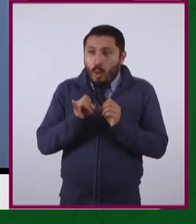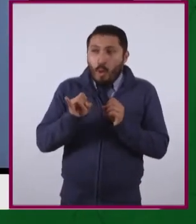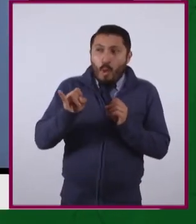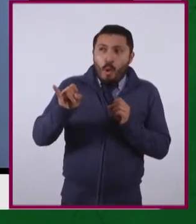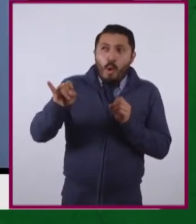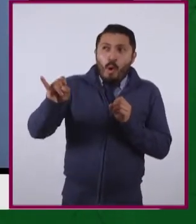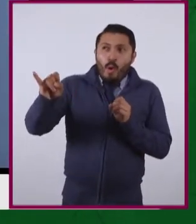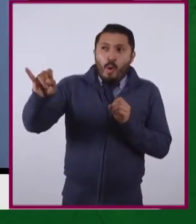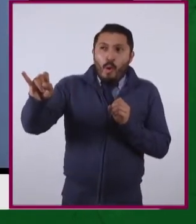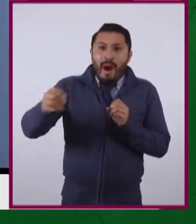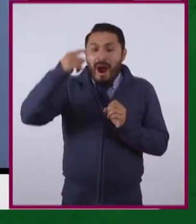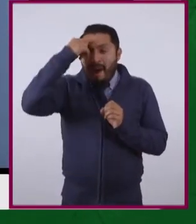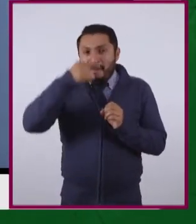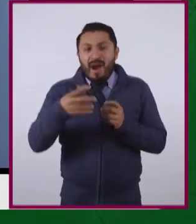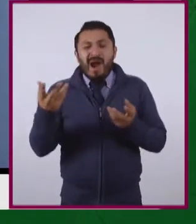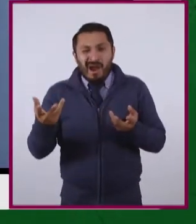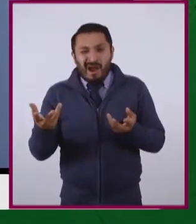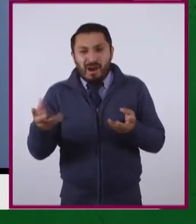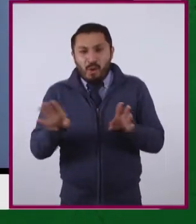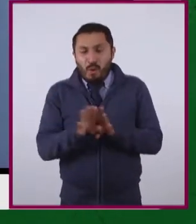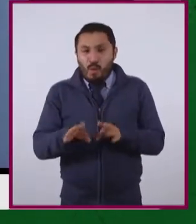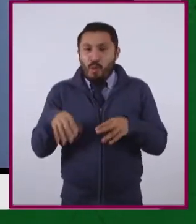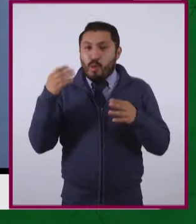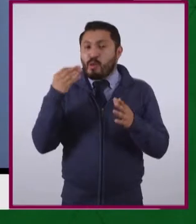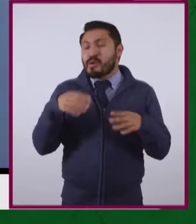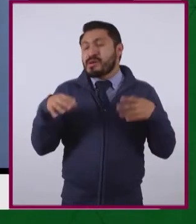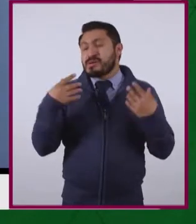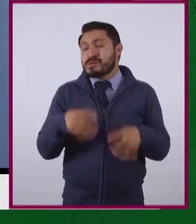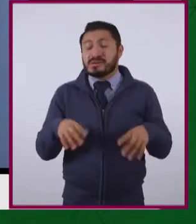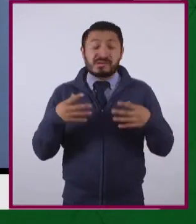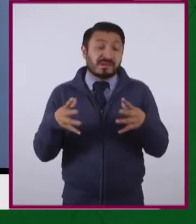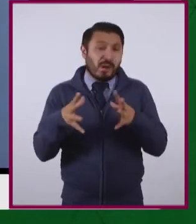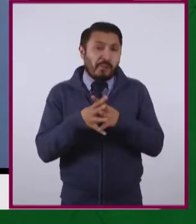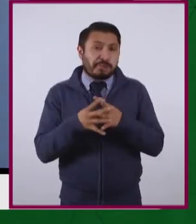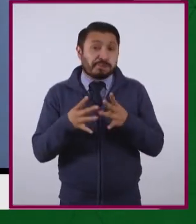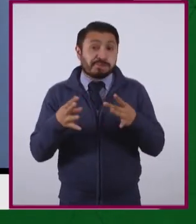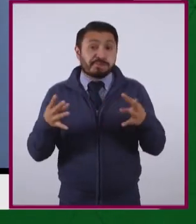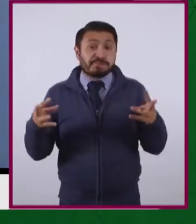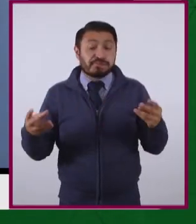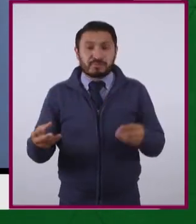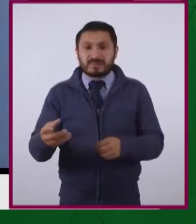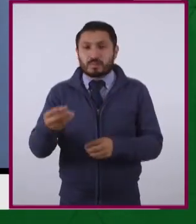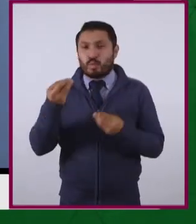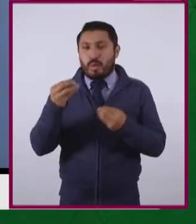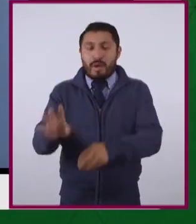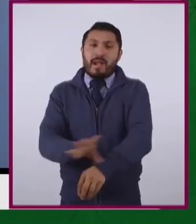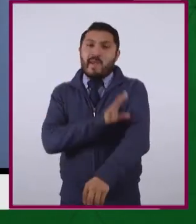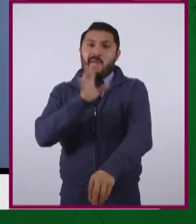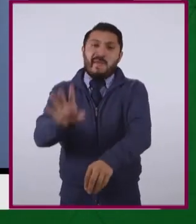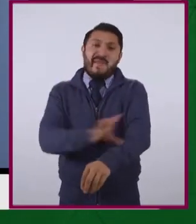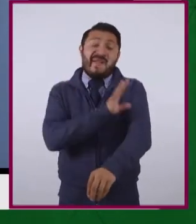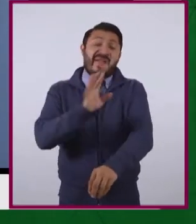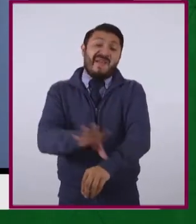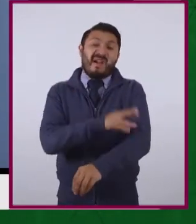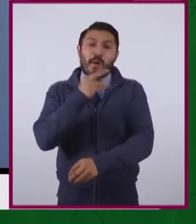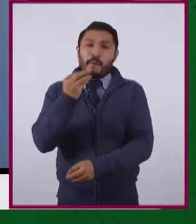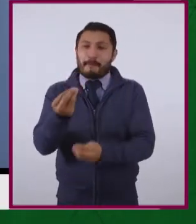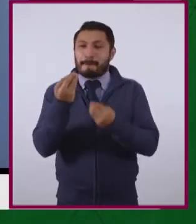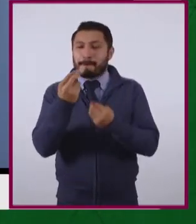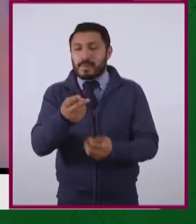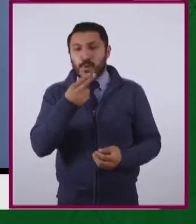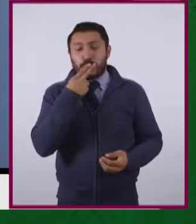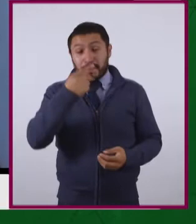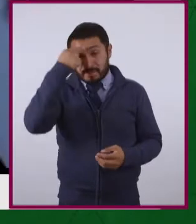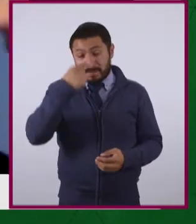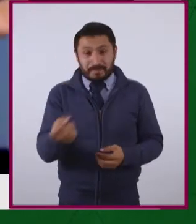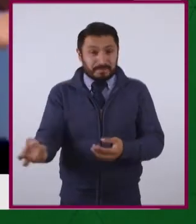para las cuales pues nos estamos agotando estas fuentes y gastando mucha electricidad para que llegue a nosotros.